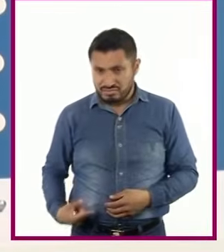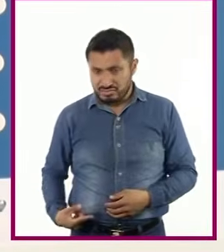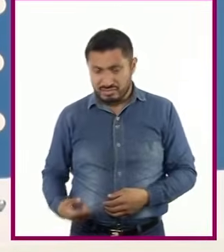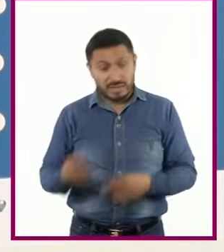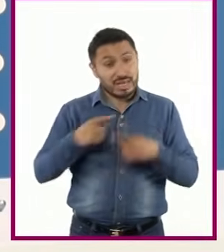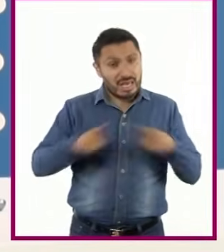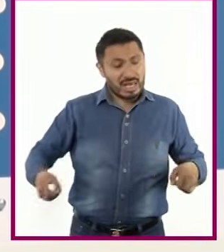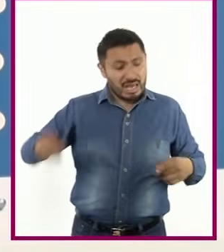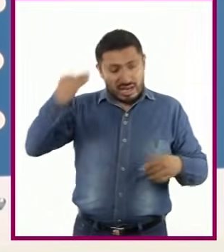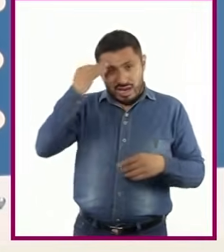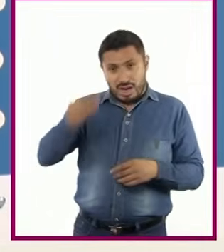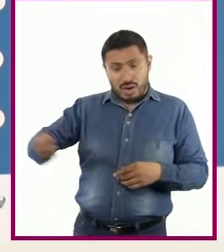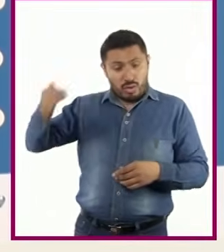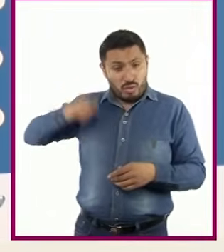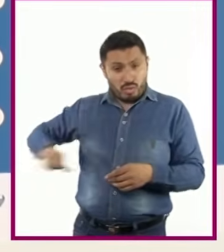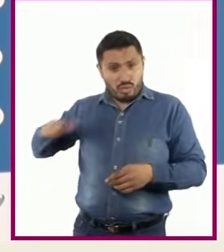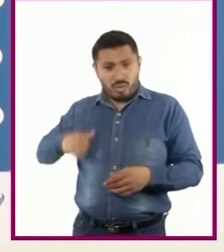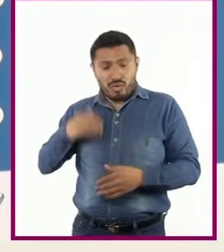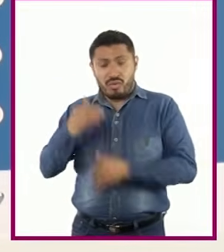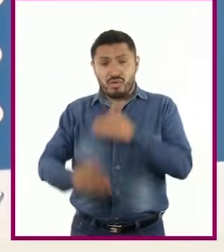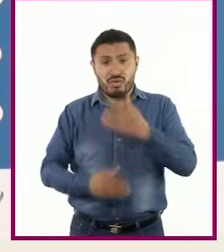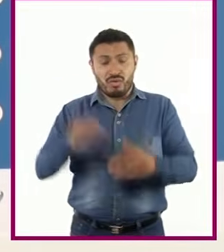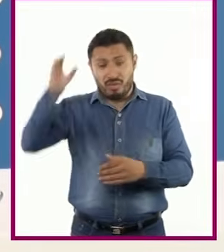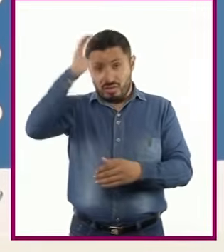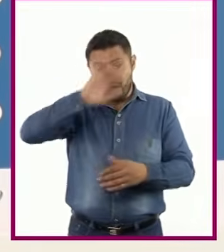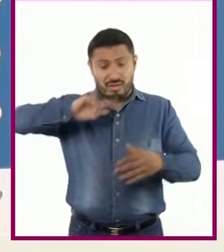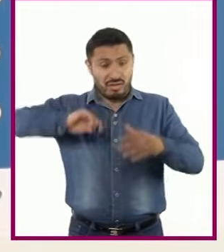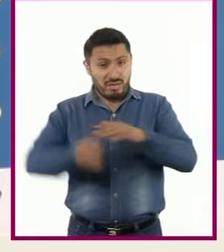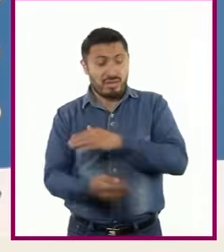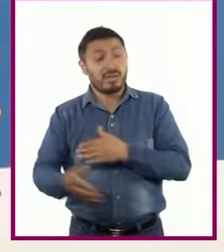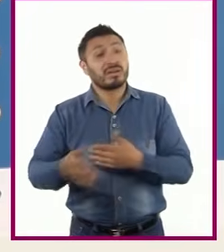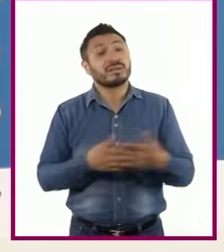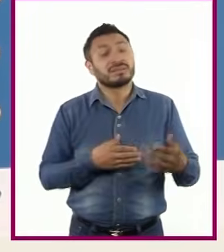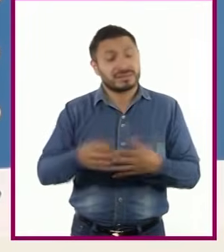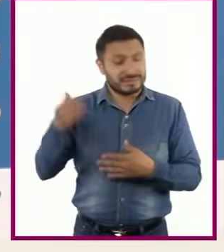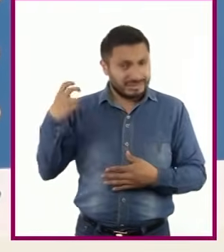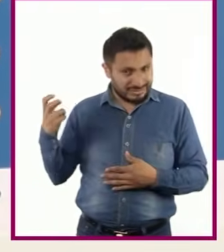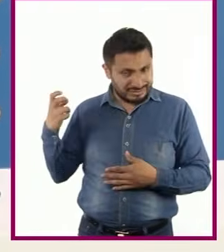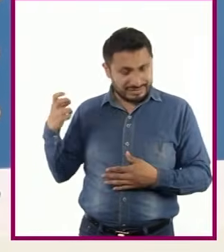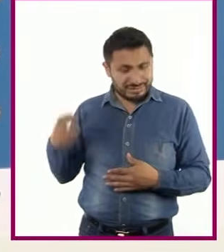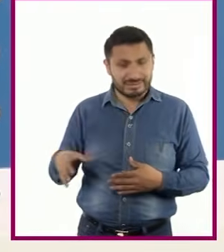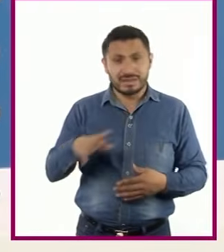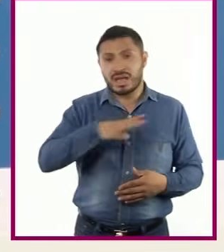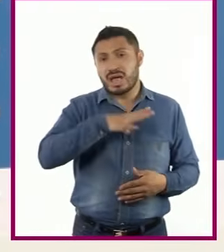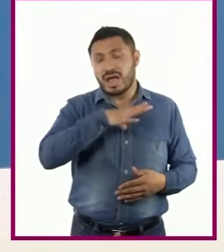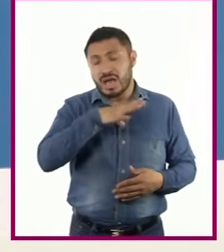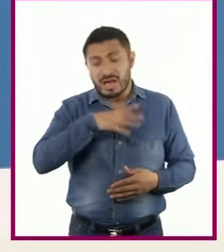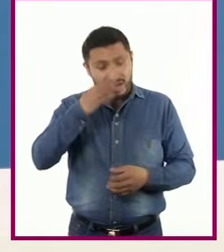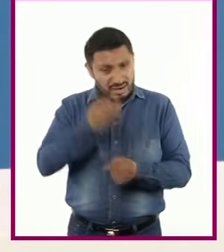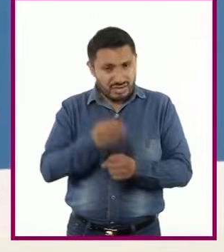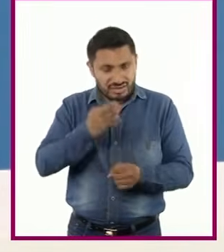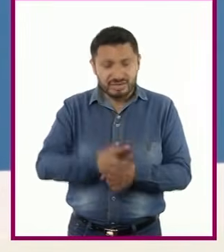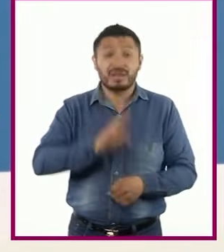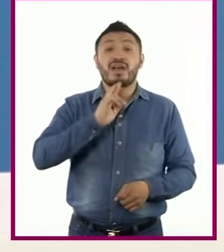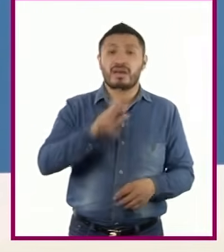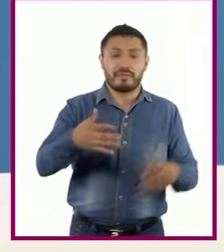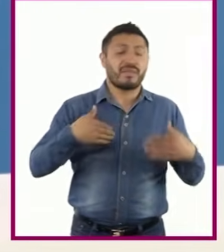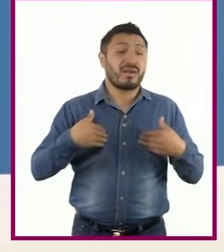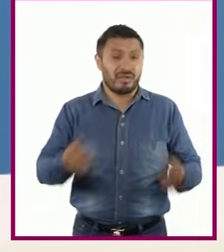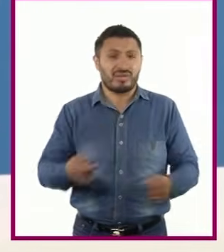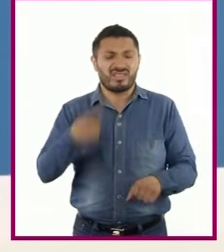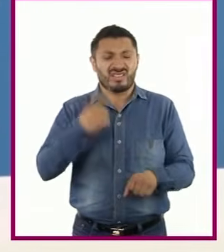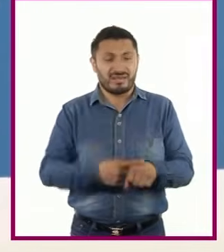época, los avances científicos y tecnológicos actuales han permitido tener un mejor entendimiento